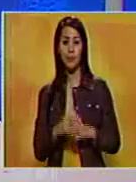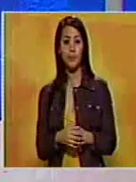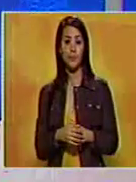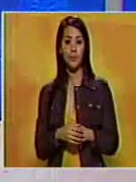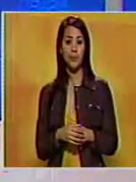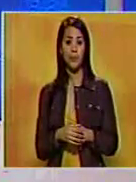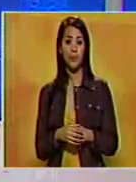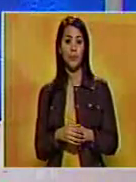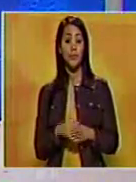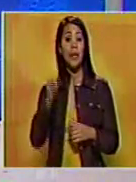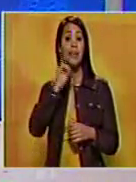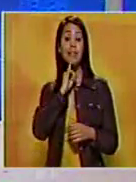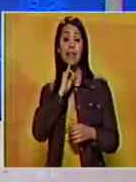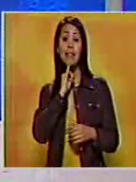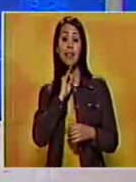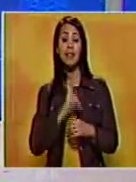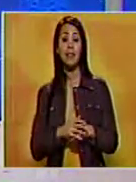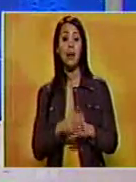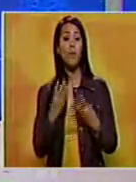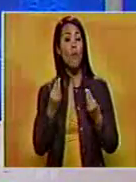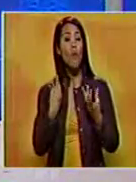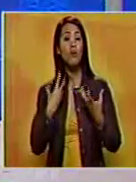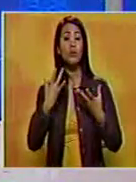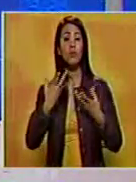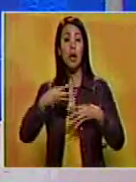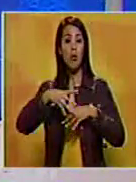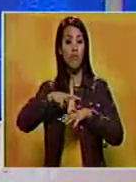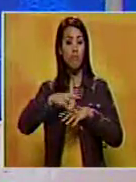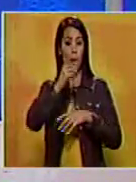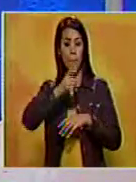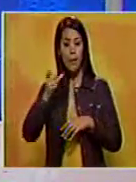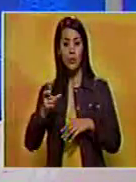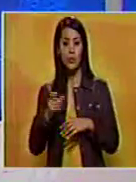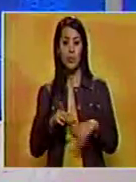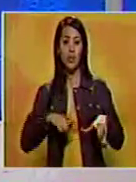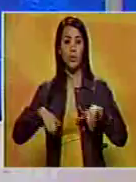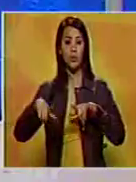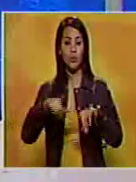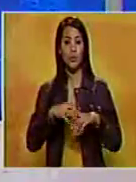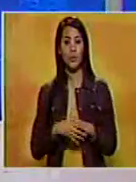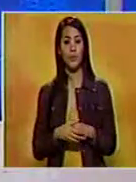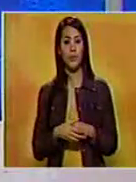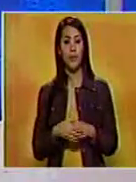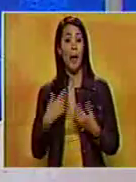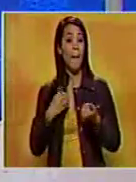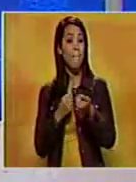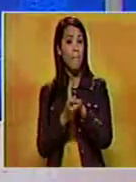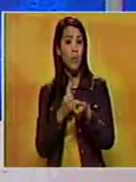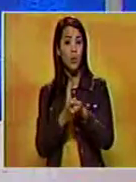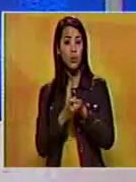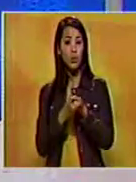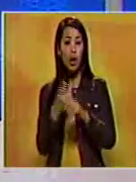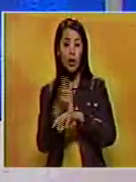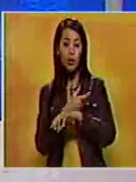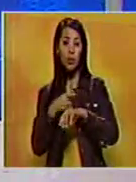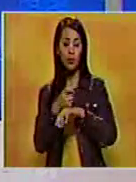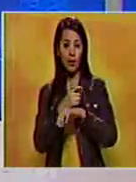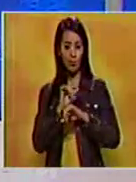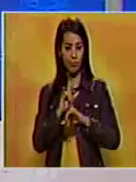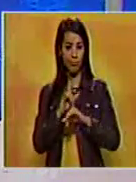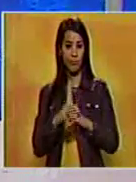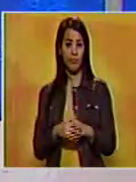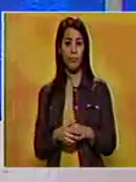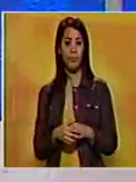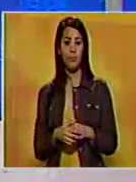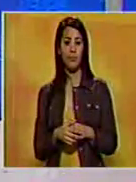en irán miles de personas salieron a las calles en varias ciudades del país para expresar su apoyo al gobierno de hasan rugani